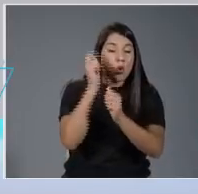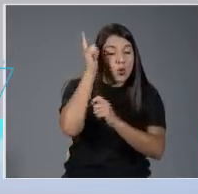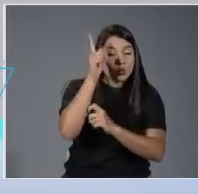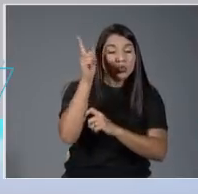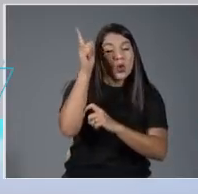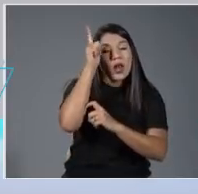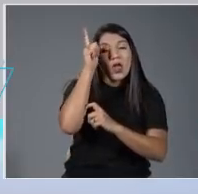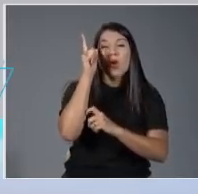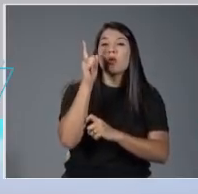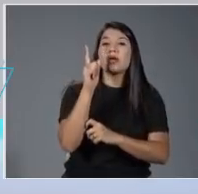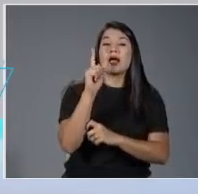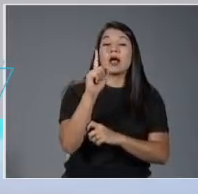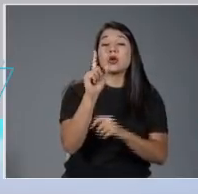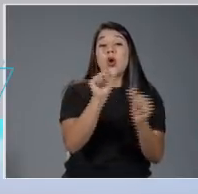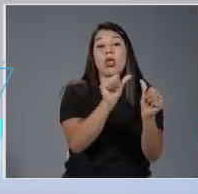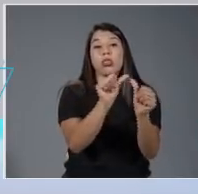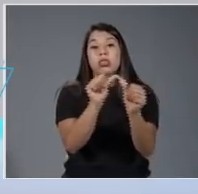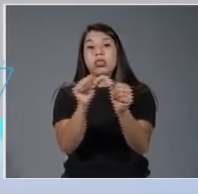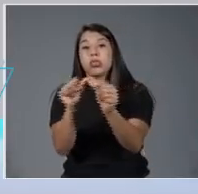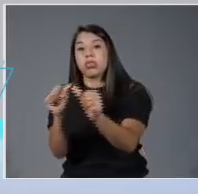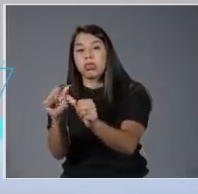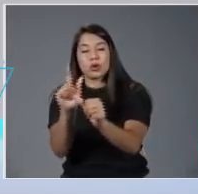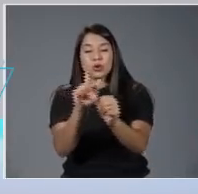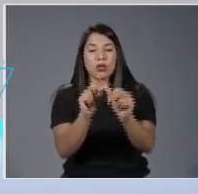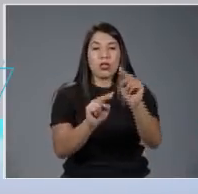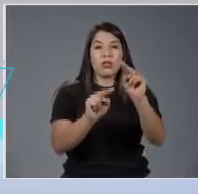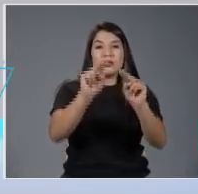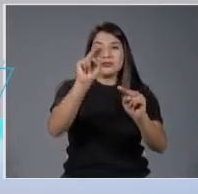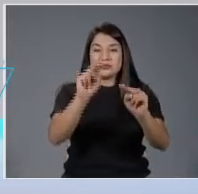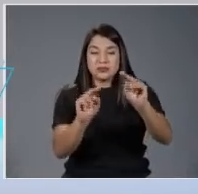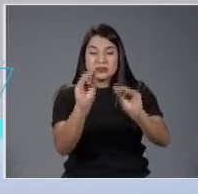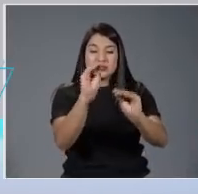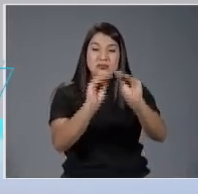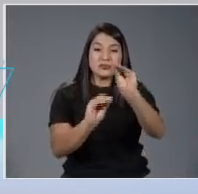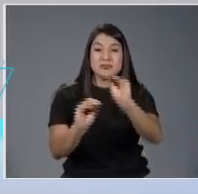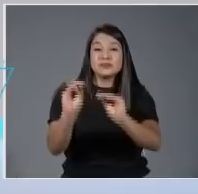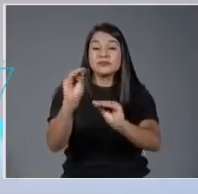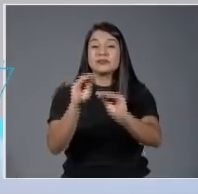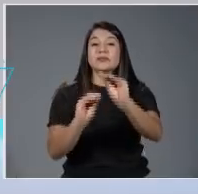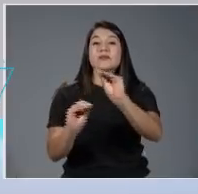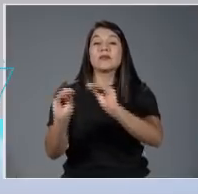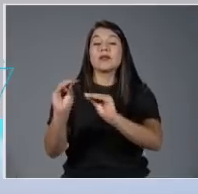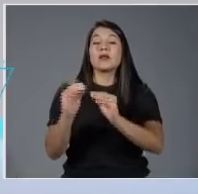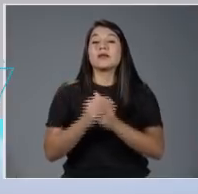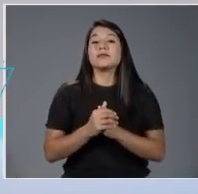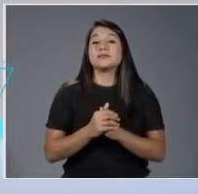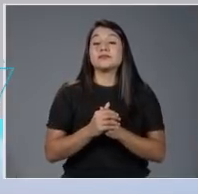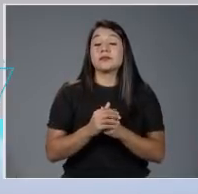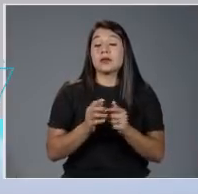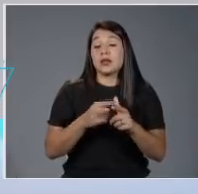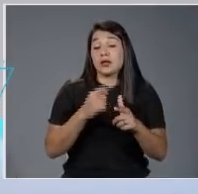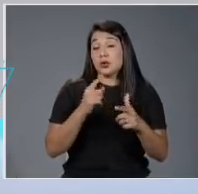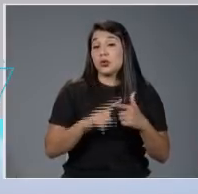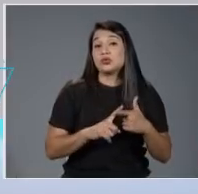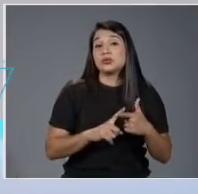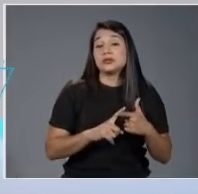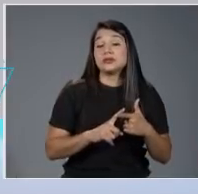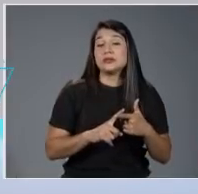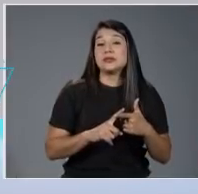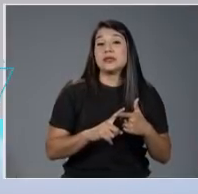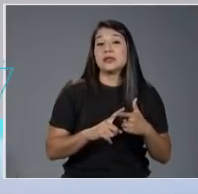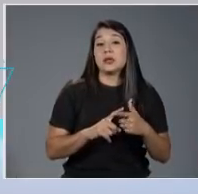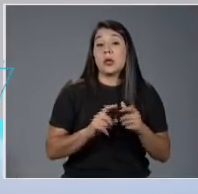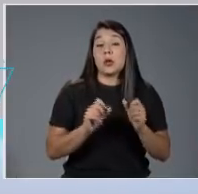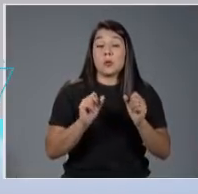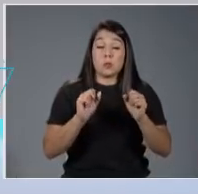es la continuidad plena, pero tampoco la crítica completa a la administración saliente, le produce